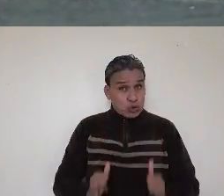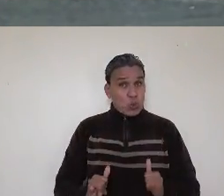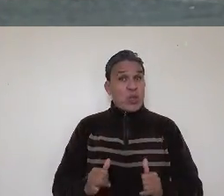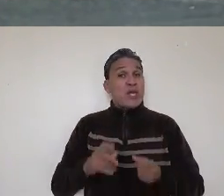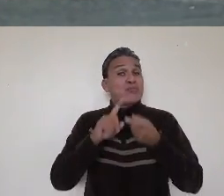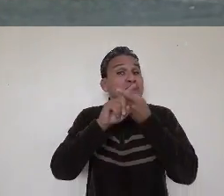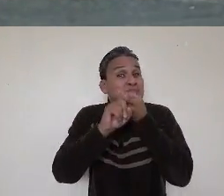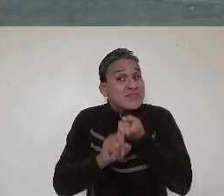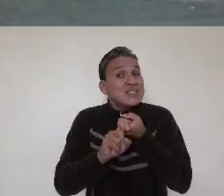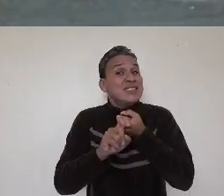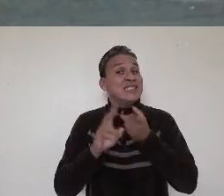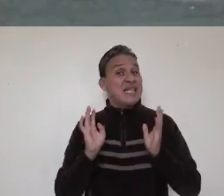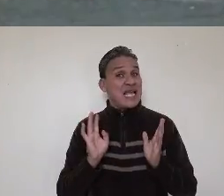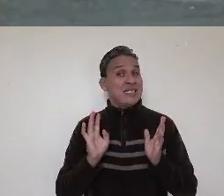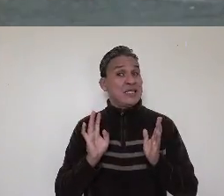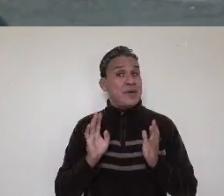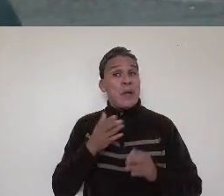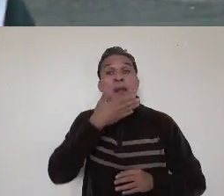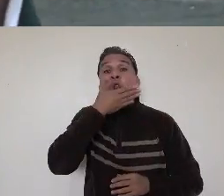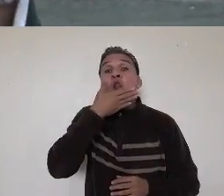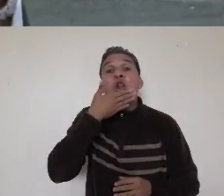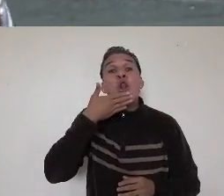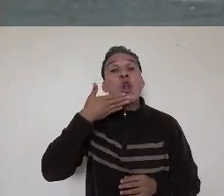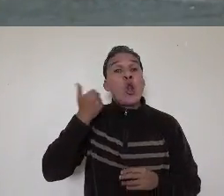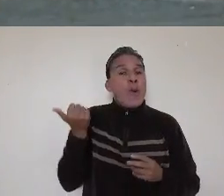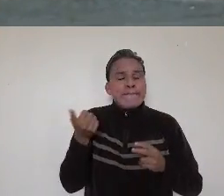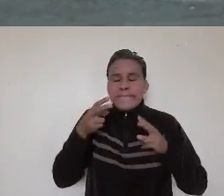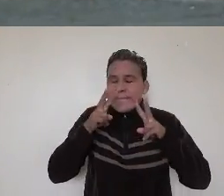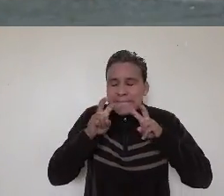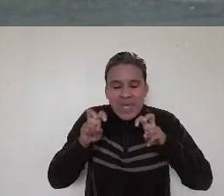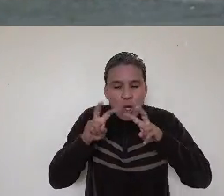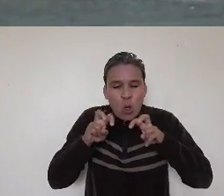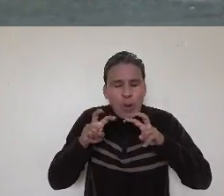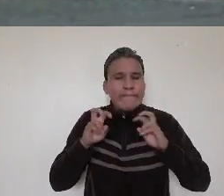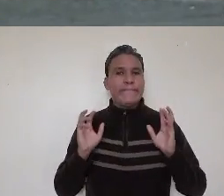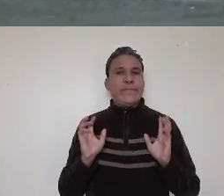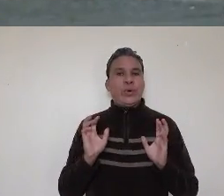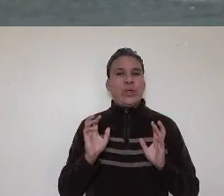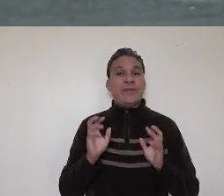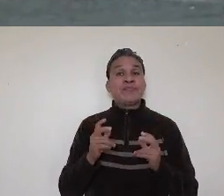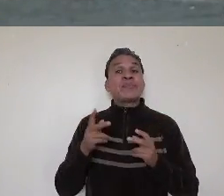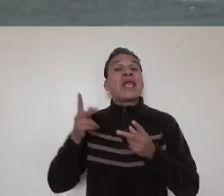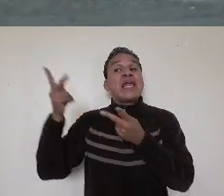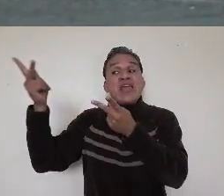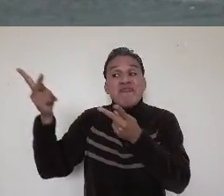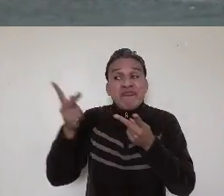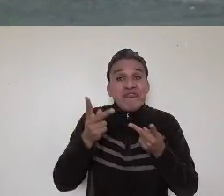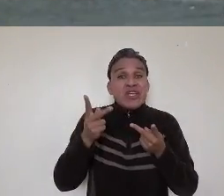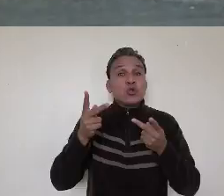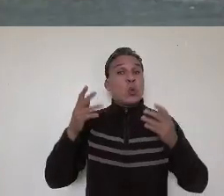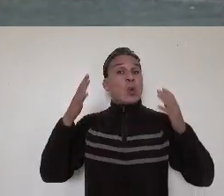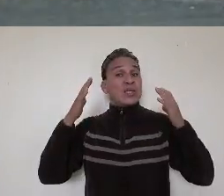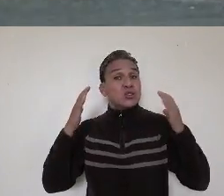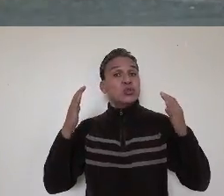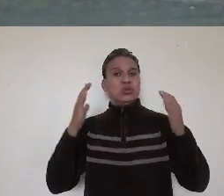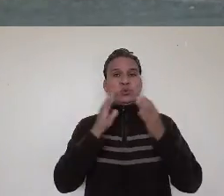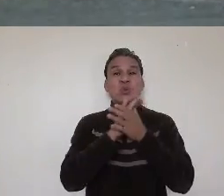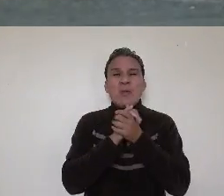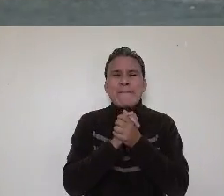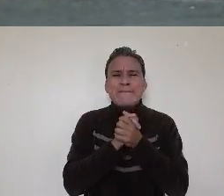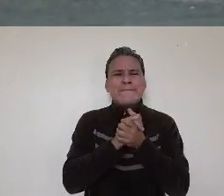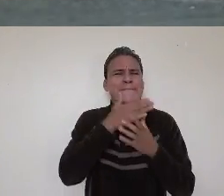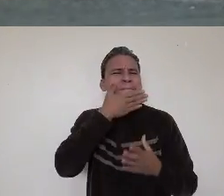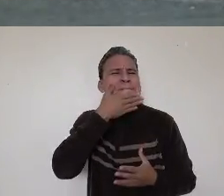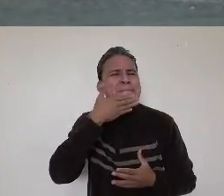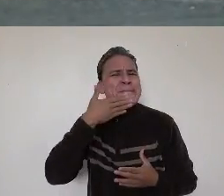Y, bueno, hizo lo mejor que tenía, buscó lo mejor que tenía, e invitó a sus grandes amigos,